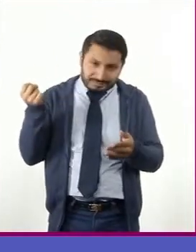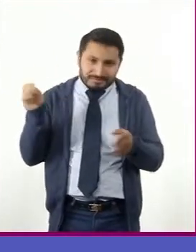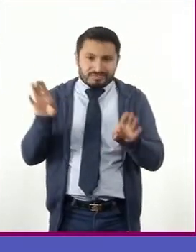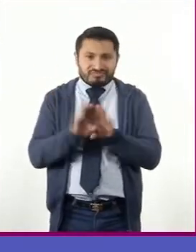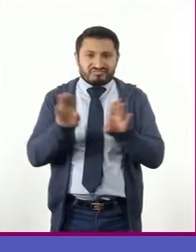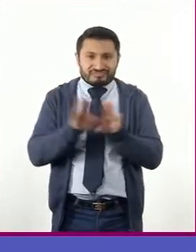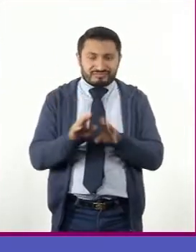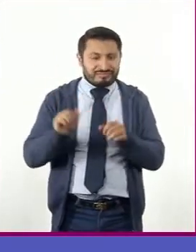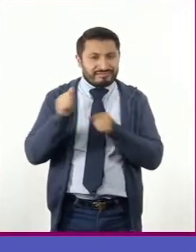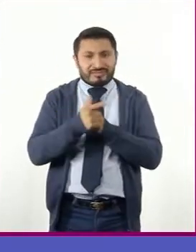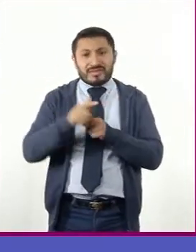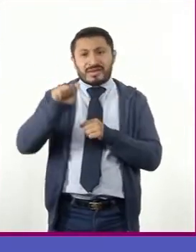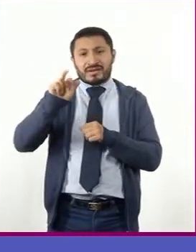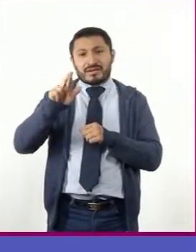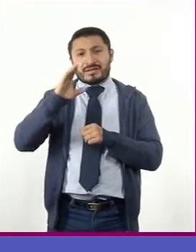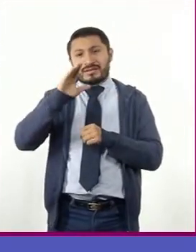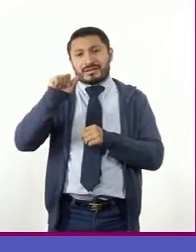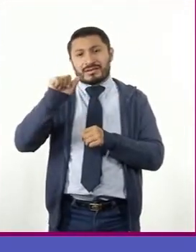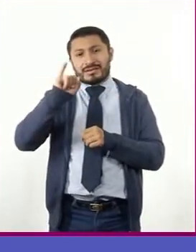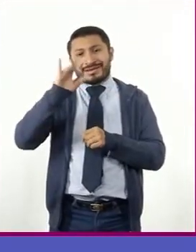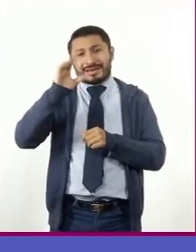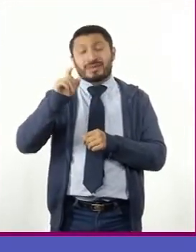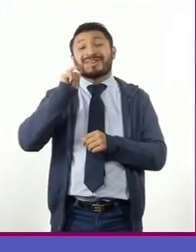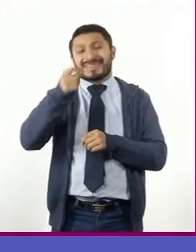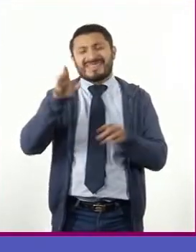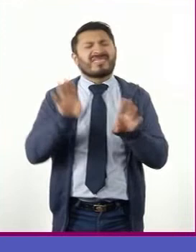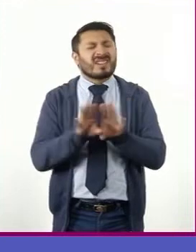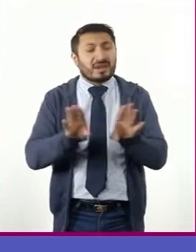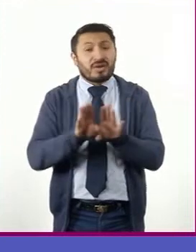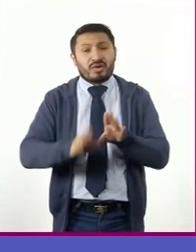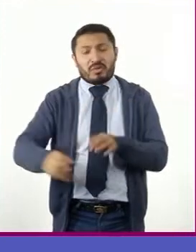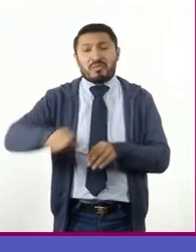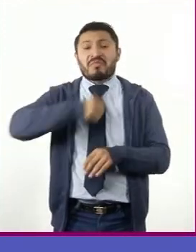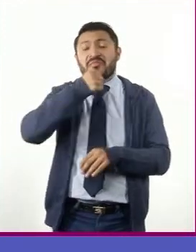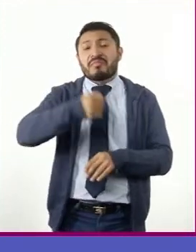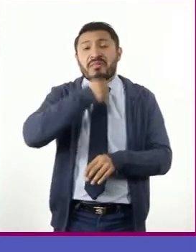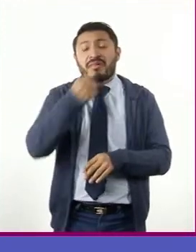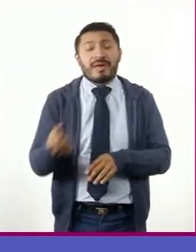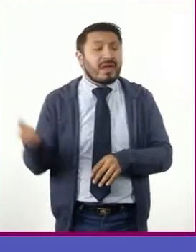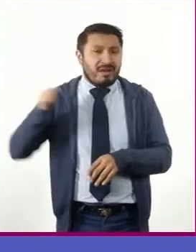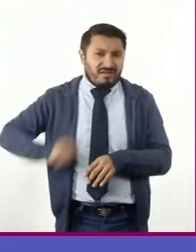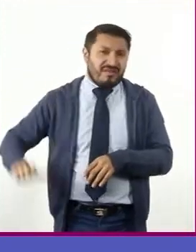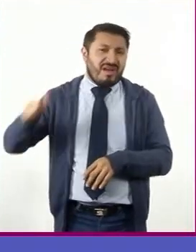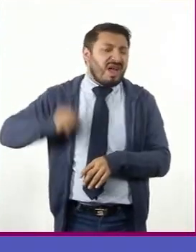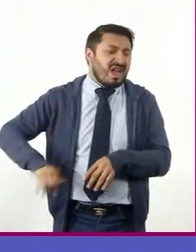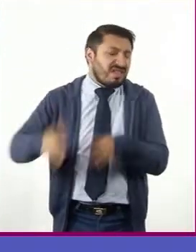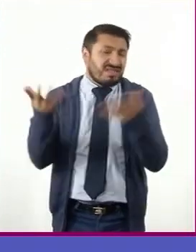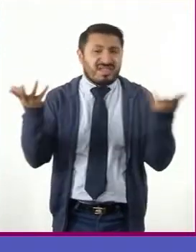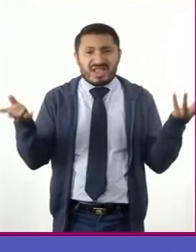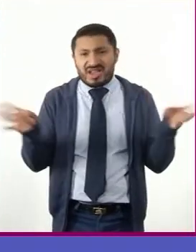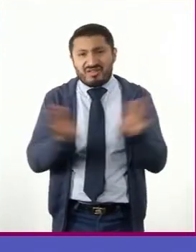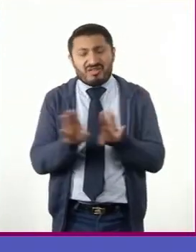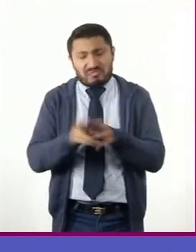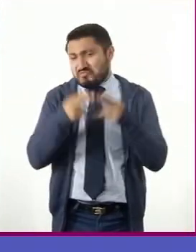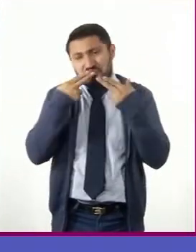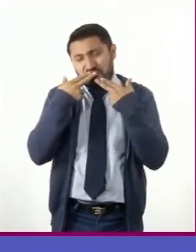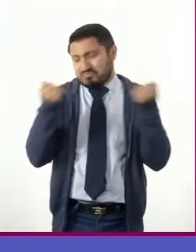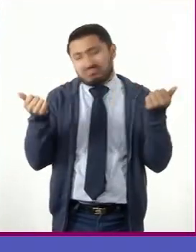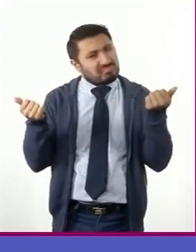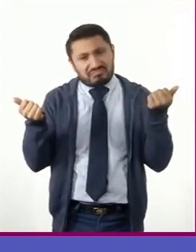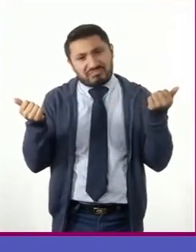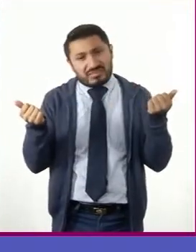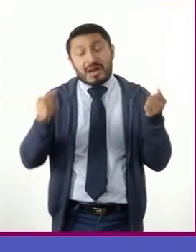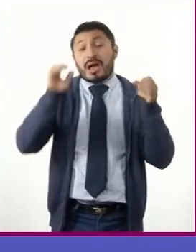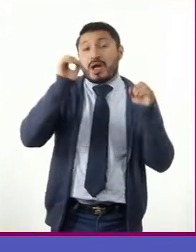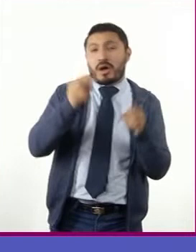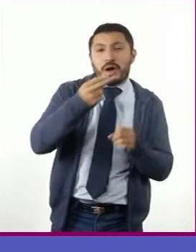consideramos como algo arcaico, arcaizante, es decir, arcaico significa viejo, que ya está en desuso o que se